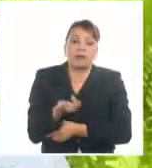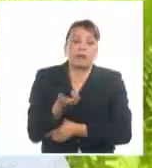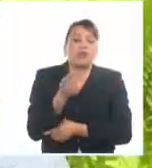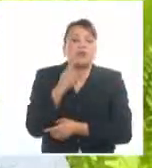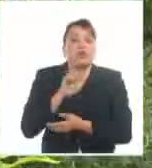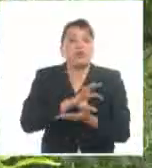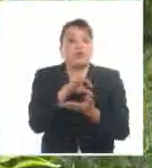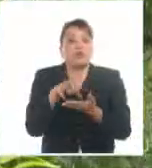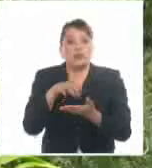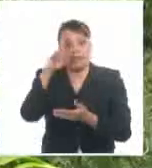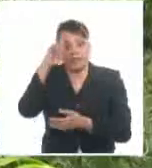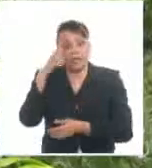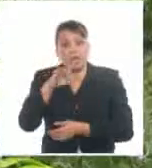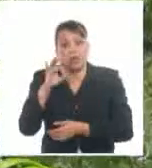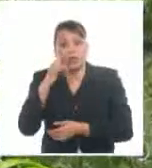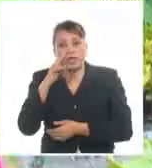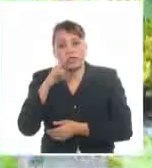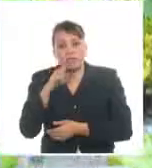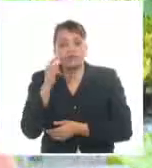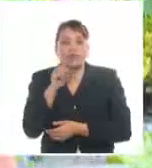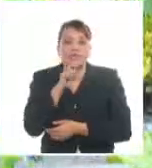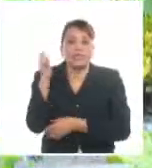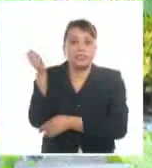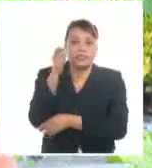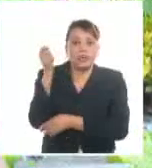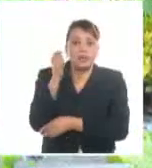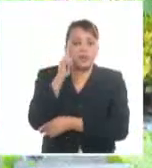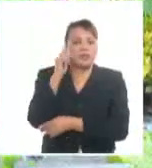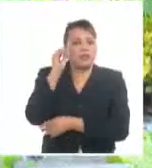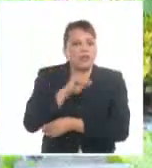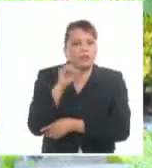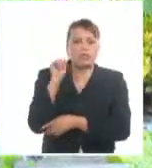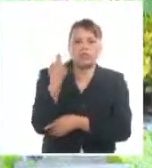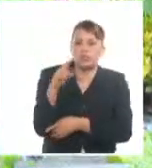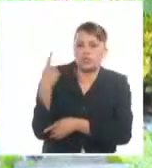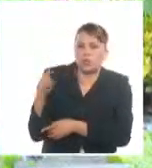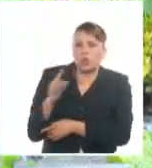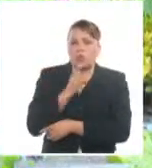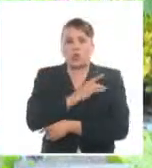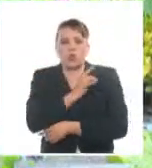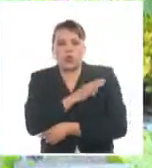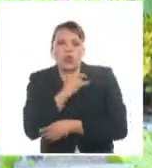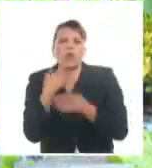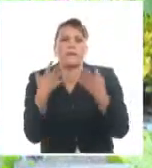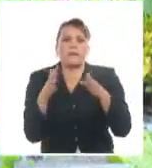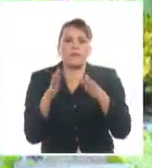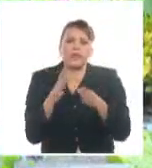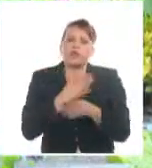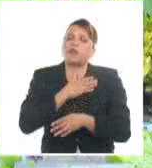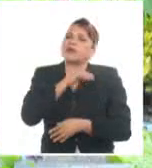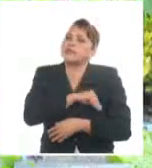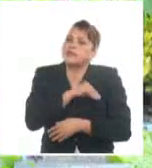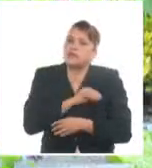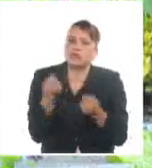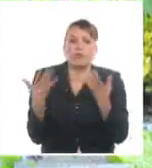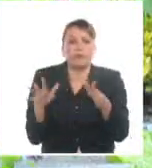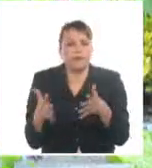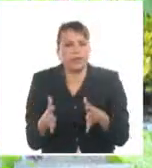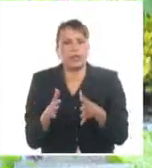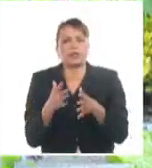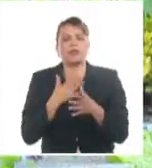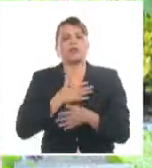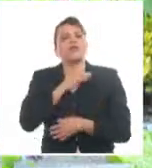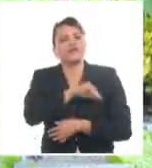que Céspedes aún, en aquellas condiciones de abandono, de soledad, de dolor, de miedo, porque sintió el miedo, lo